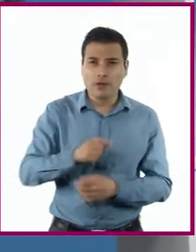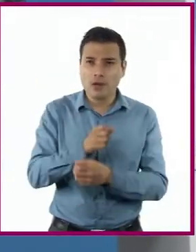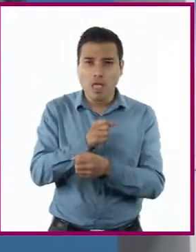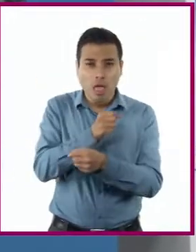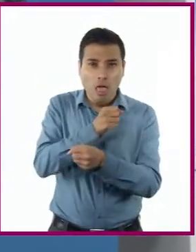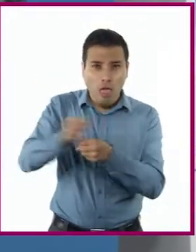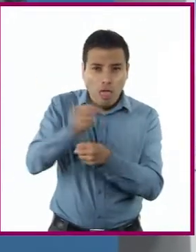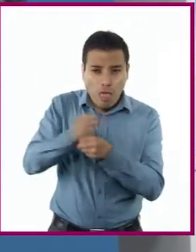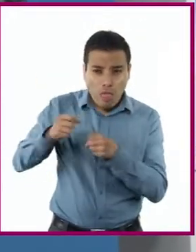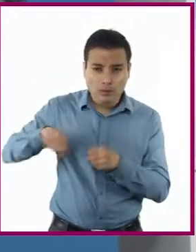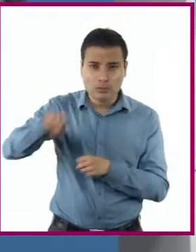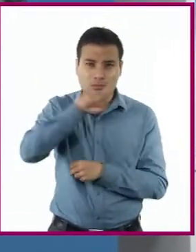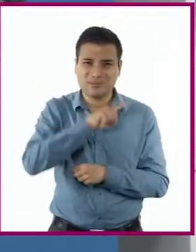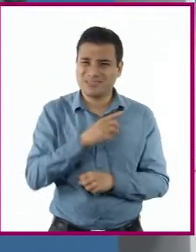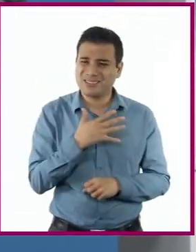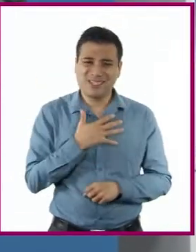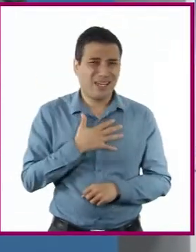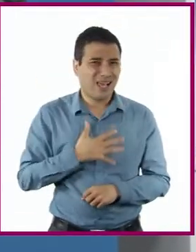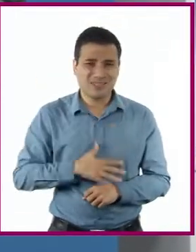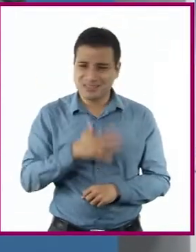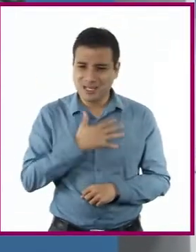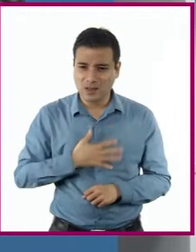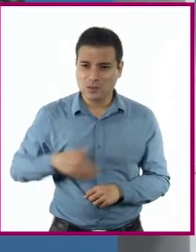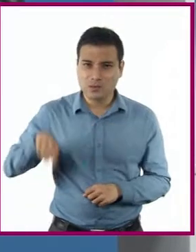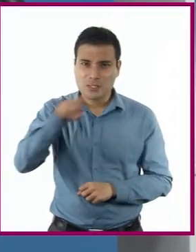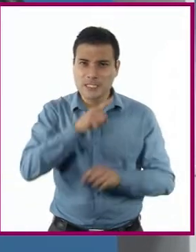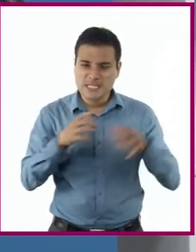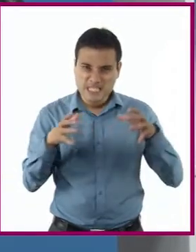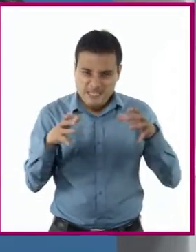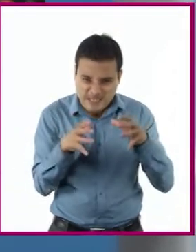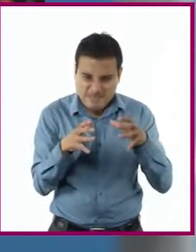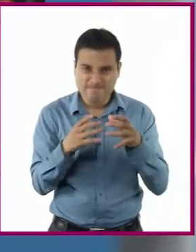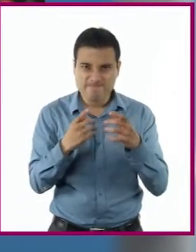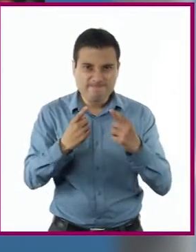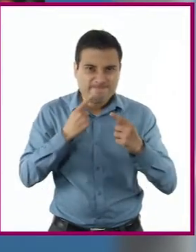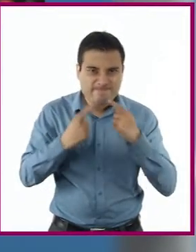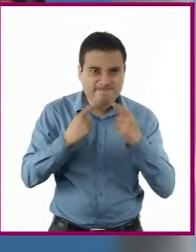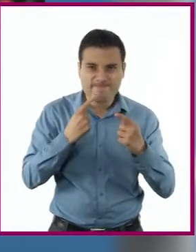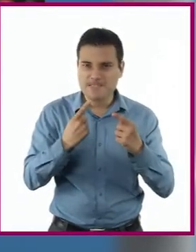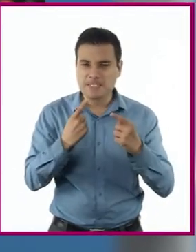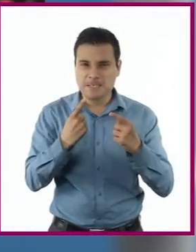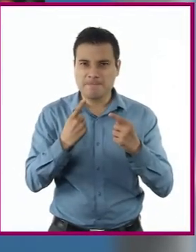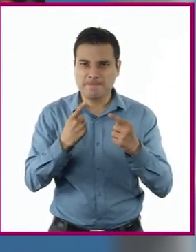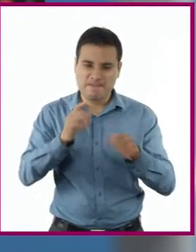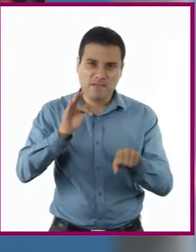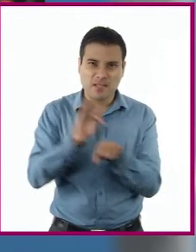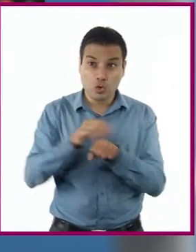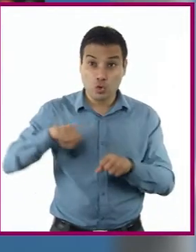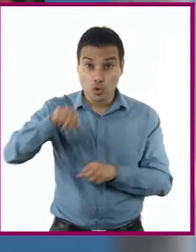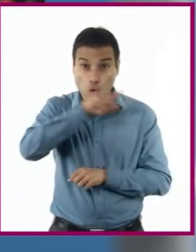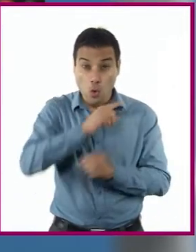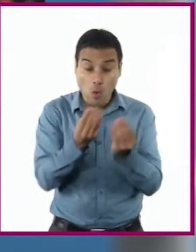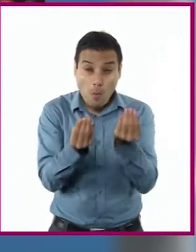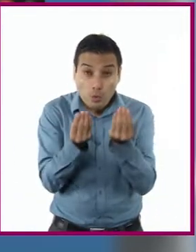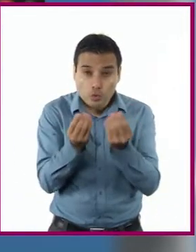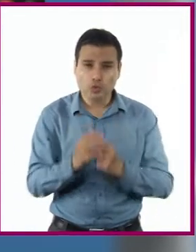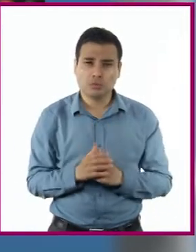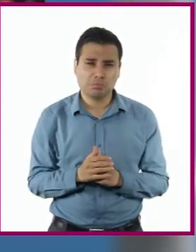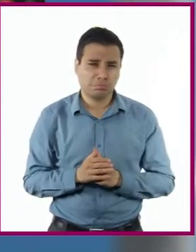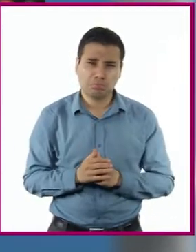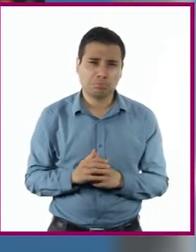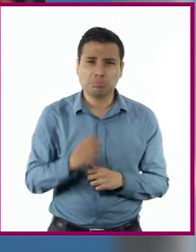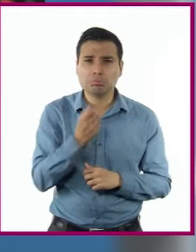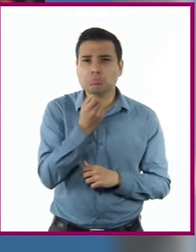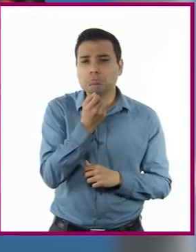pues nos organizamos para defendernos y para luchar por la justicia. Al principio no somos muchos, apenas unos